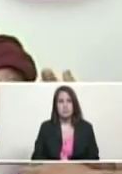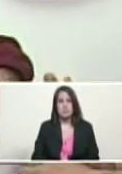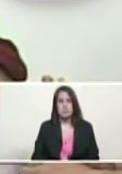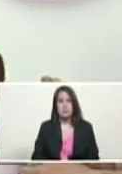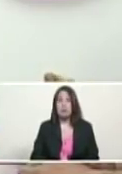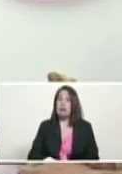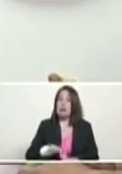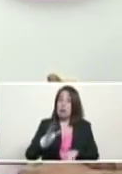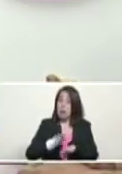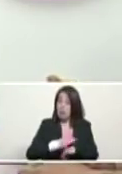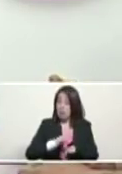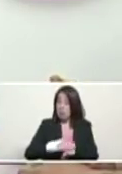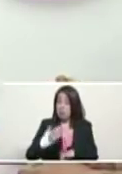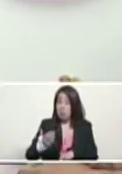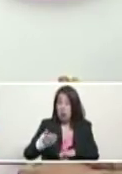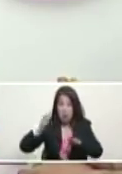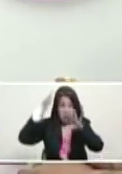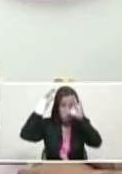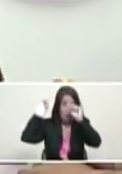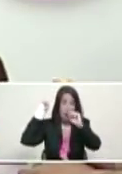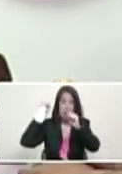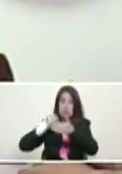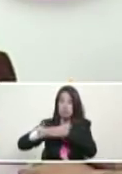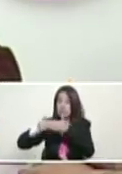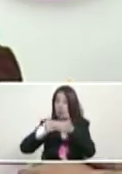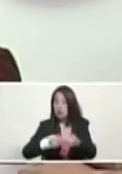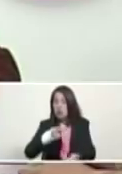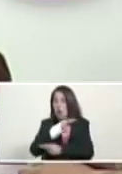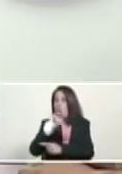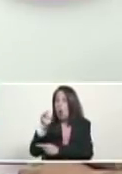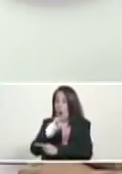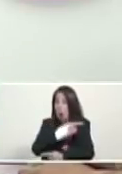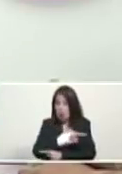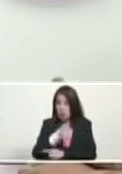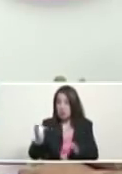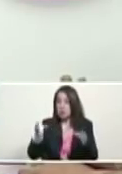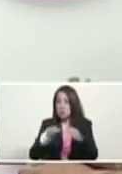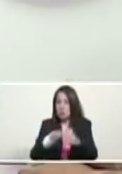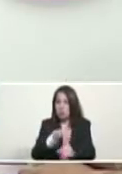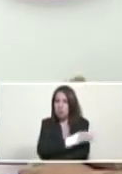la embajada gringa le da las órdenes a este grupo de